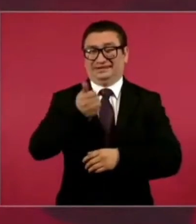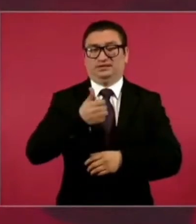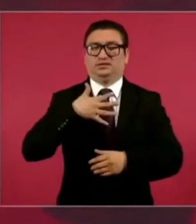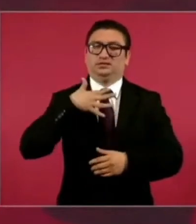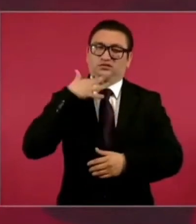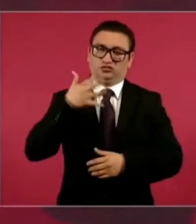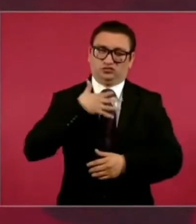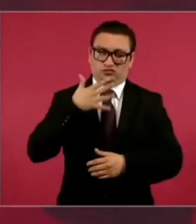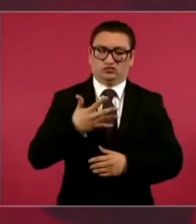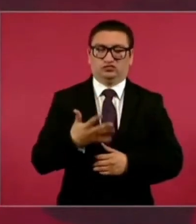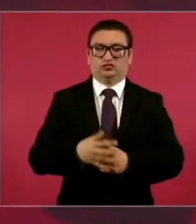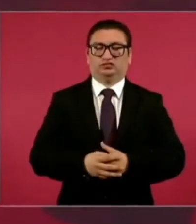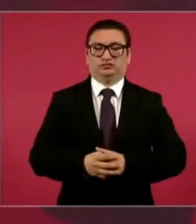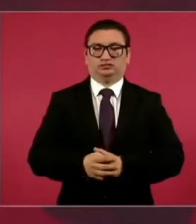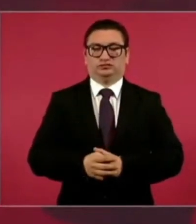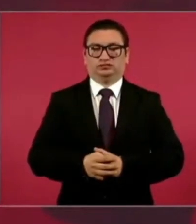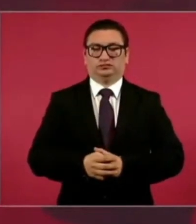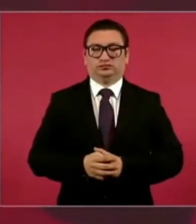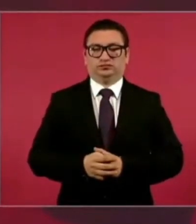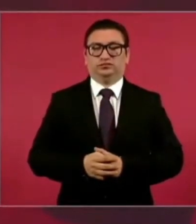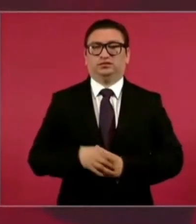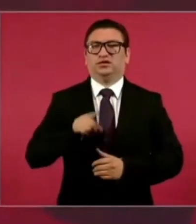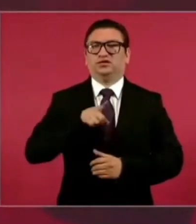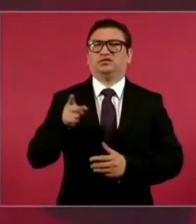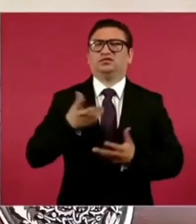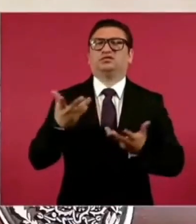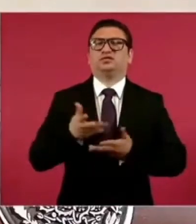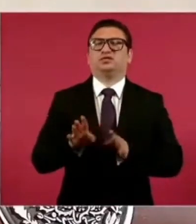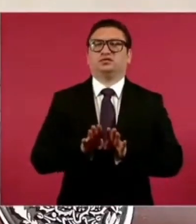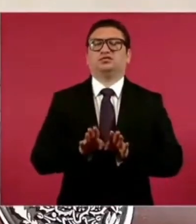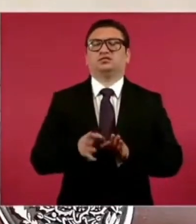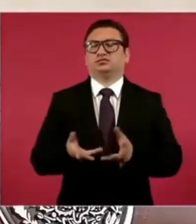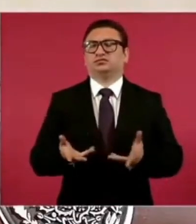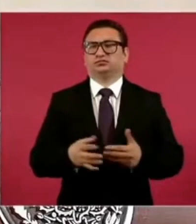corrupto, de que le daban